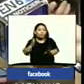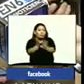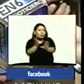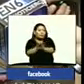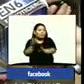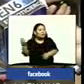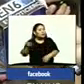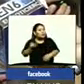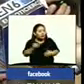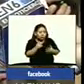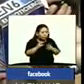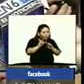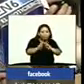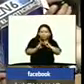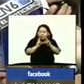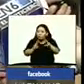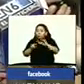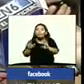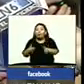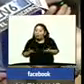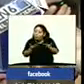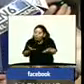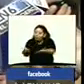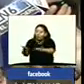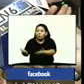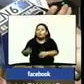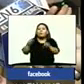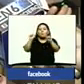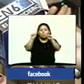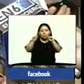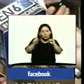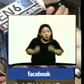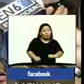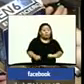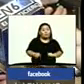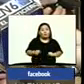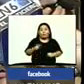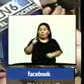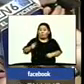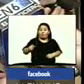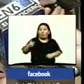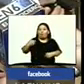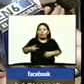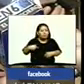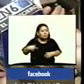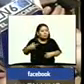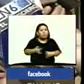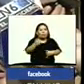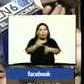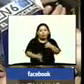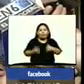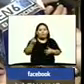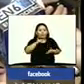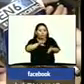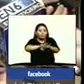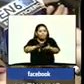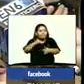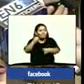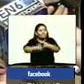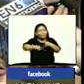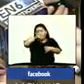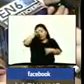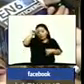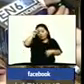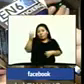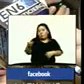una respuesta. Por el otro lado, que nos permita cubrir el déficit anual histórico con el que cuenta la Procuraduría, que son un poco